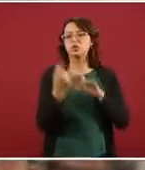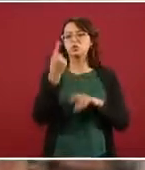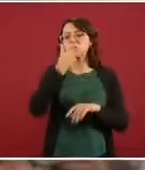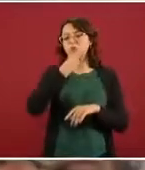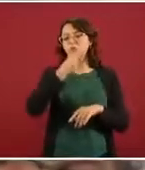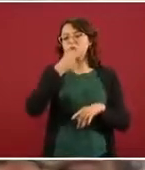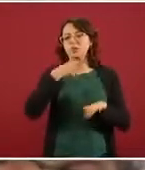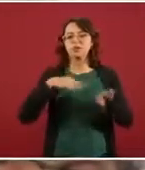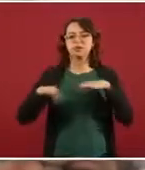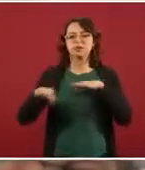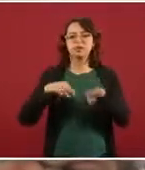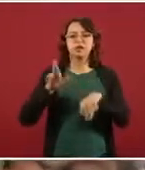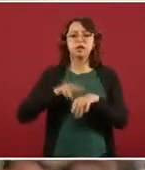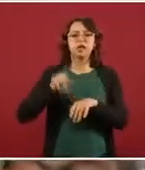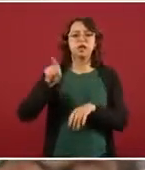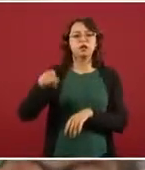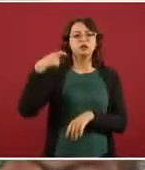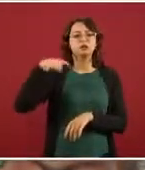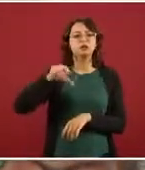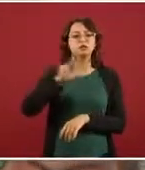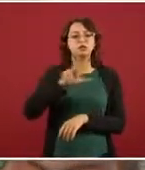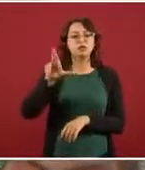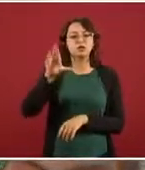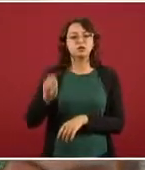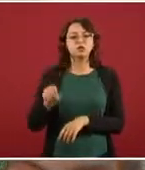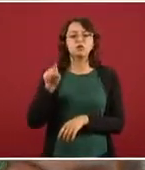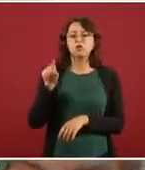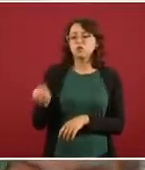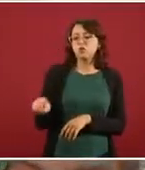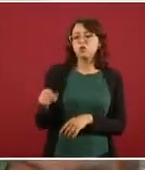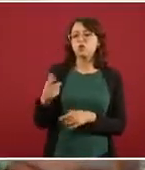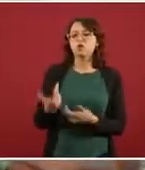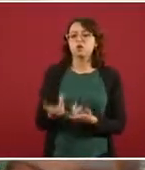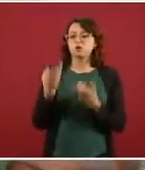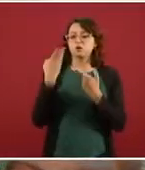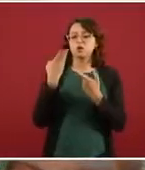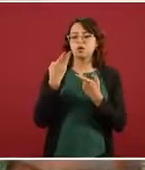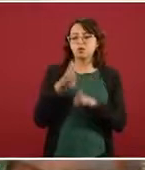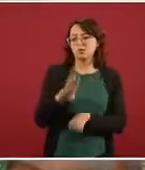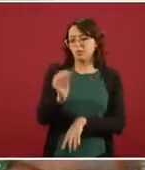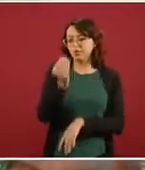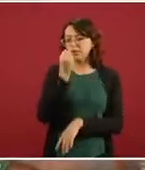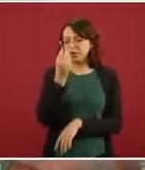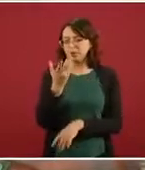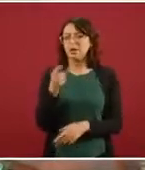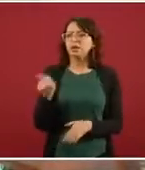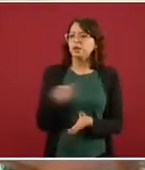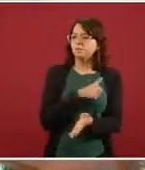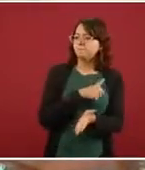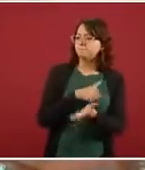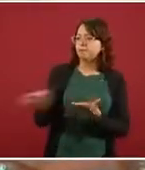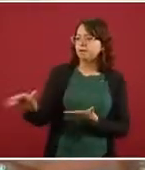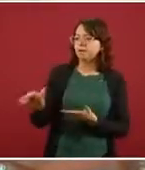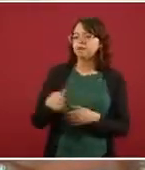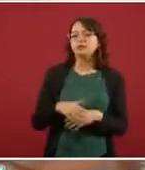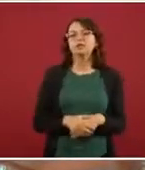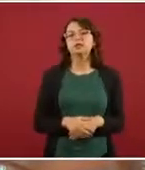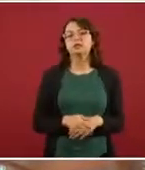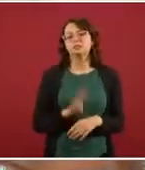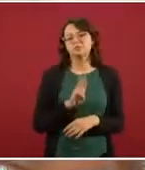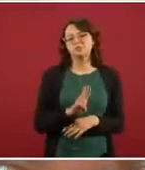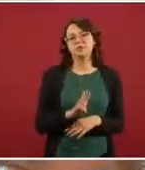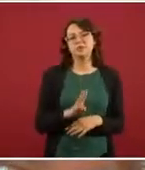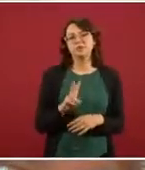trabajador desde Quintana Roo que fue despedido de Bancomer. Hizo el esfuerzo para venir aquí, hicimos